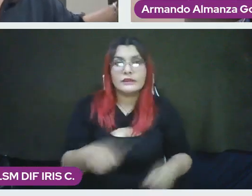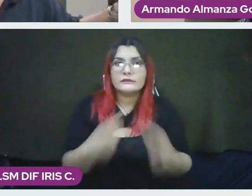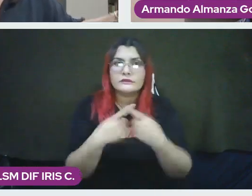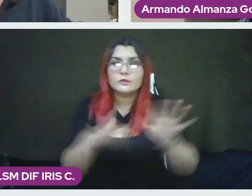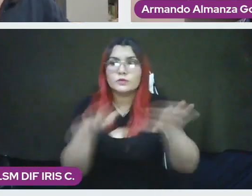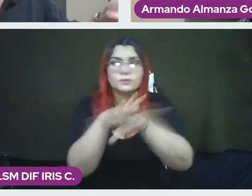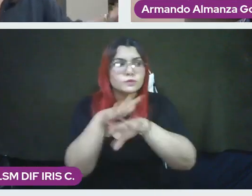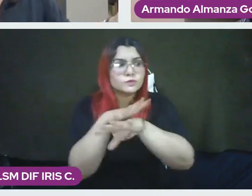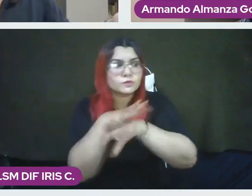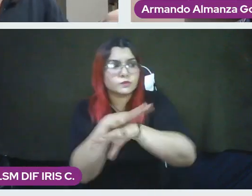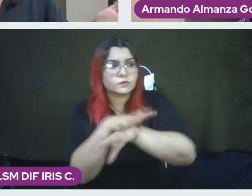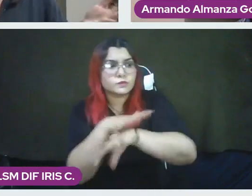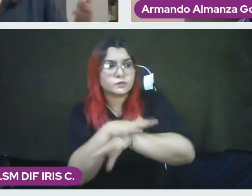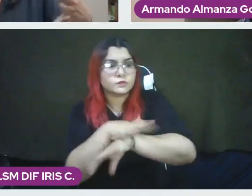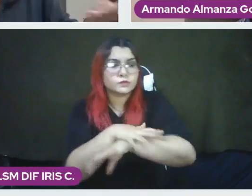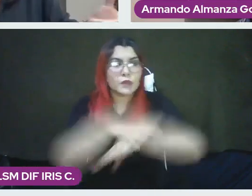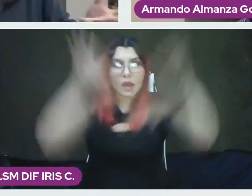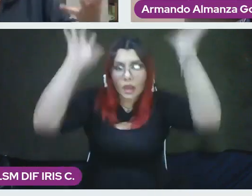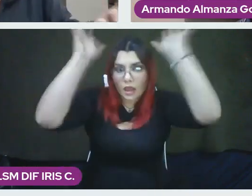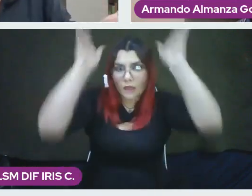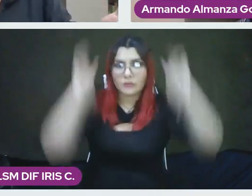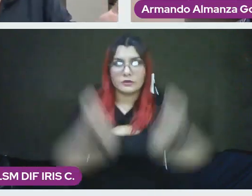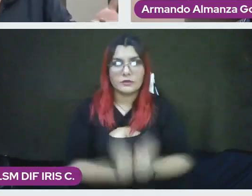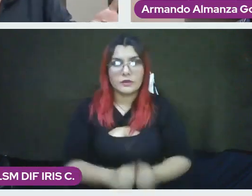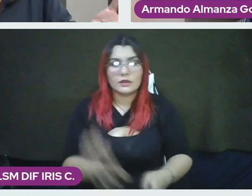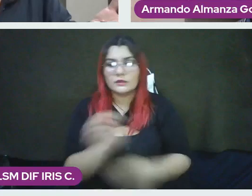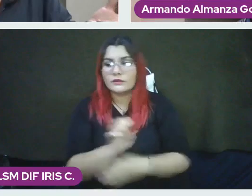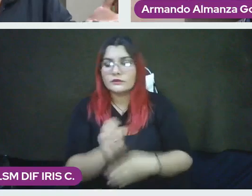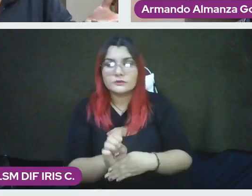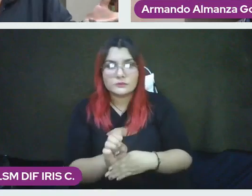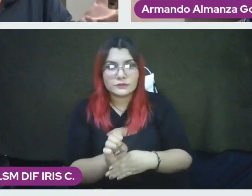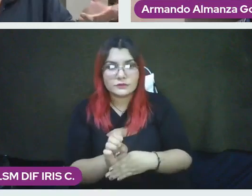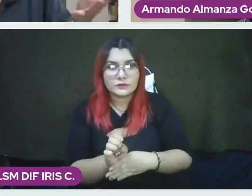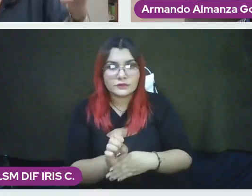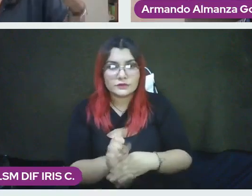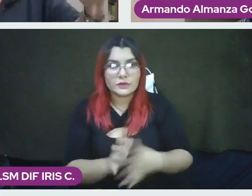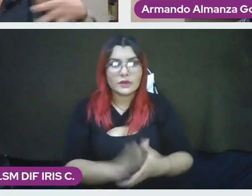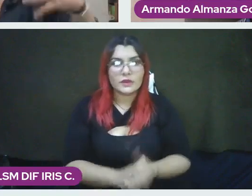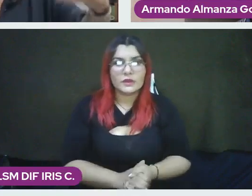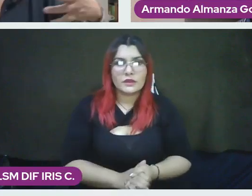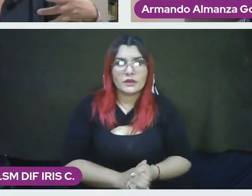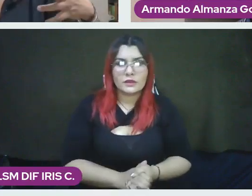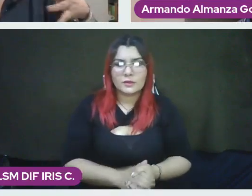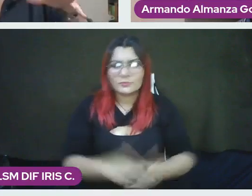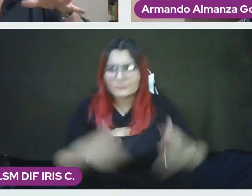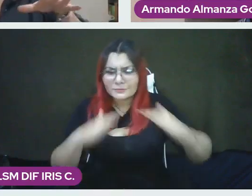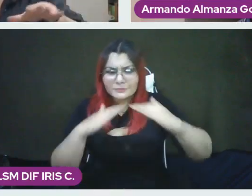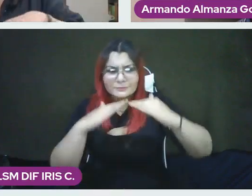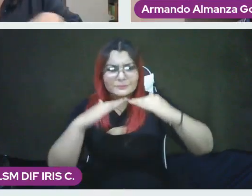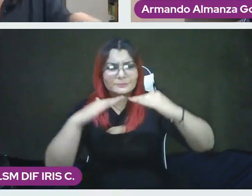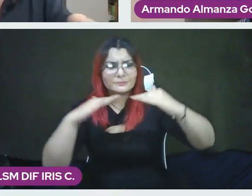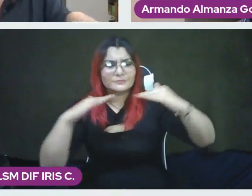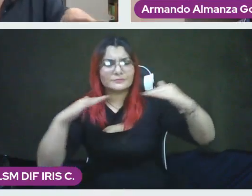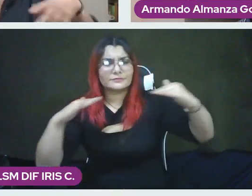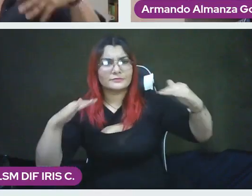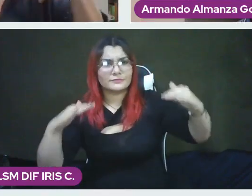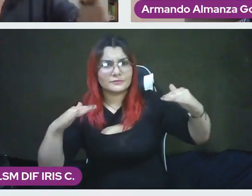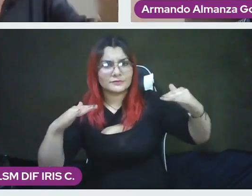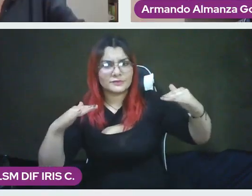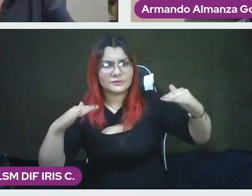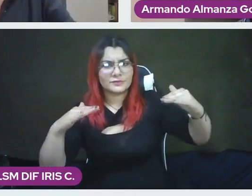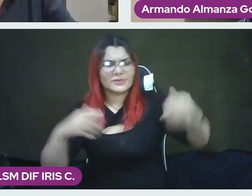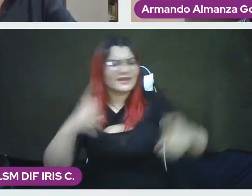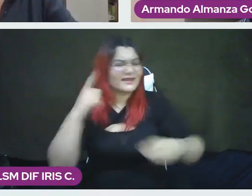frío, sí hace calor porque hace calor, sí. Entonces, ¿en qué momento uno puede dejar, ¿no? Como de la parte negativa y